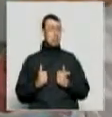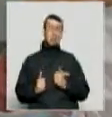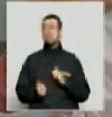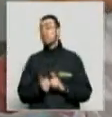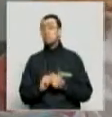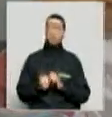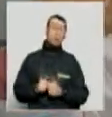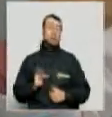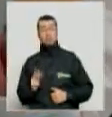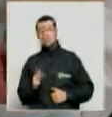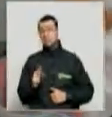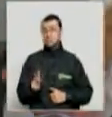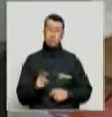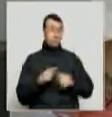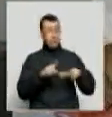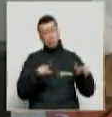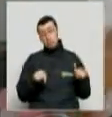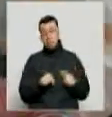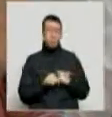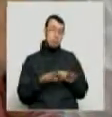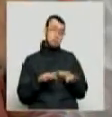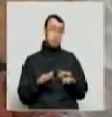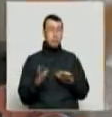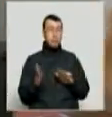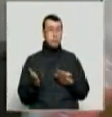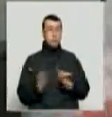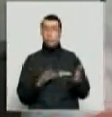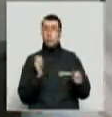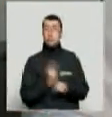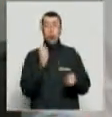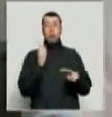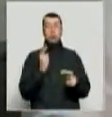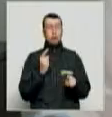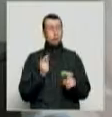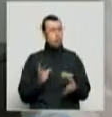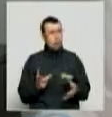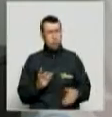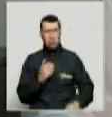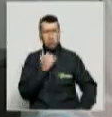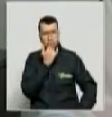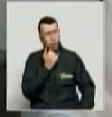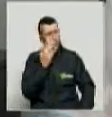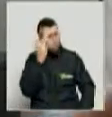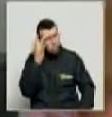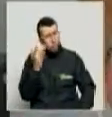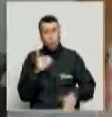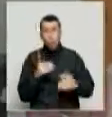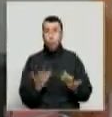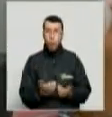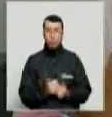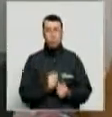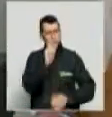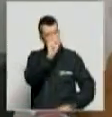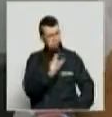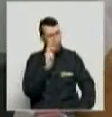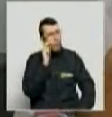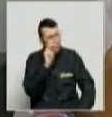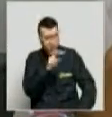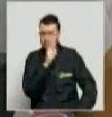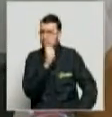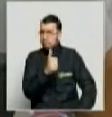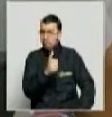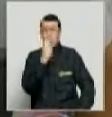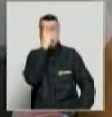deporte, estaba en la oficina y se murió. Y uno dice, pero ¿por qué una persona que aparentemente estaba